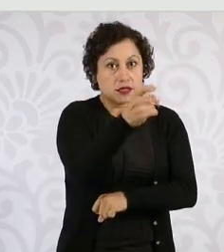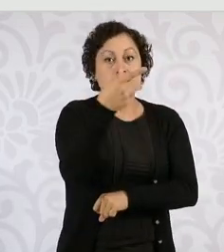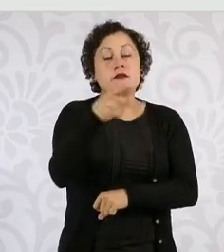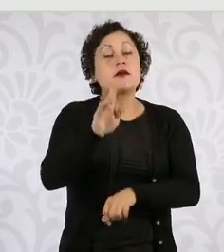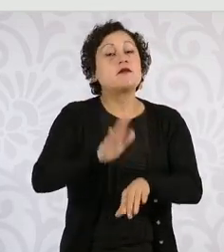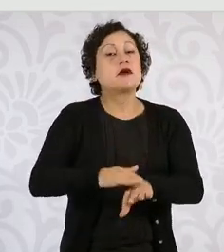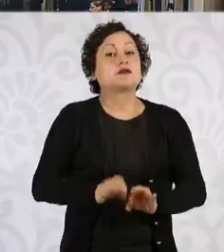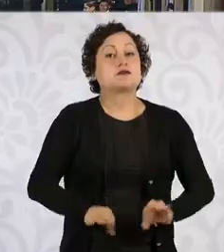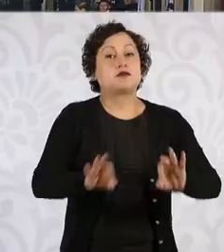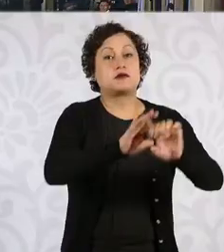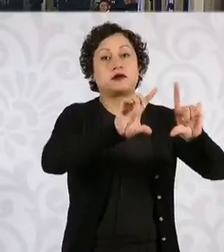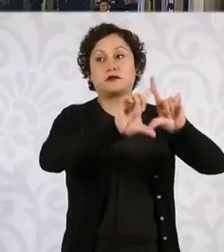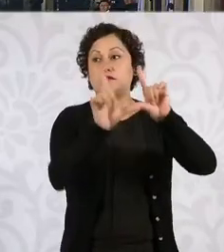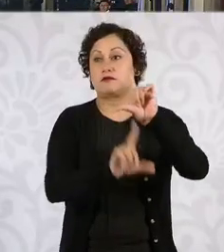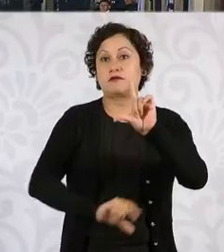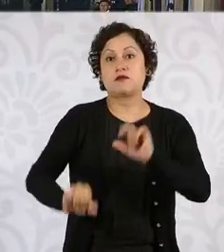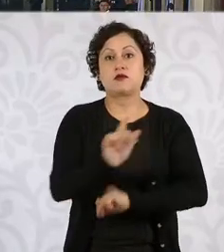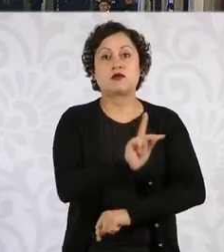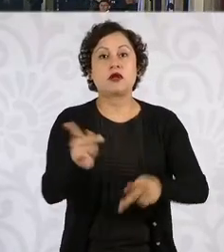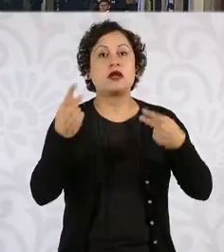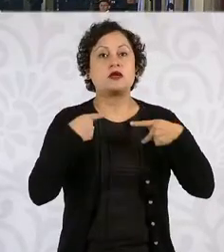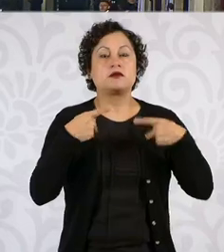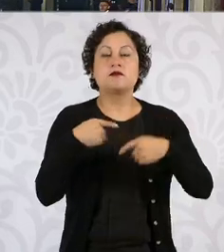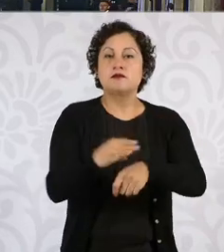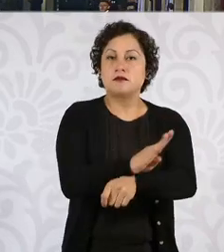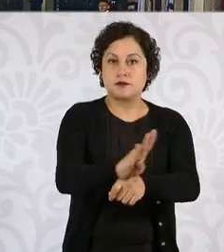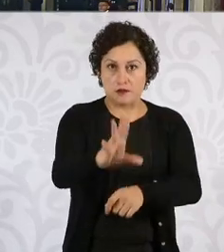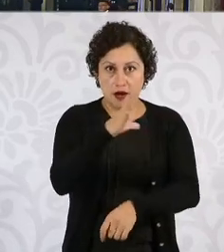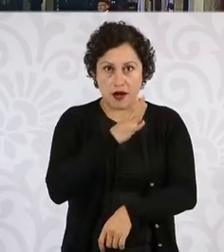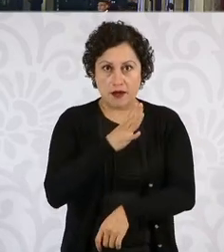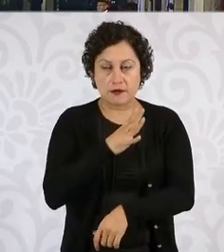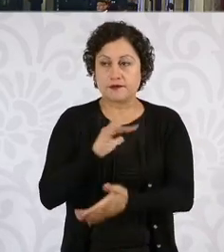país. Muchísimas gracias.